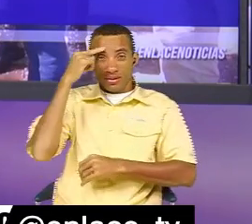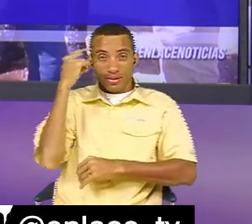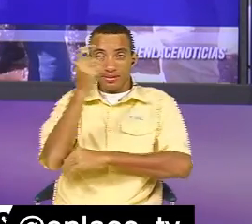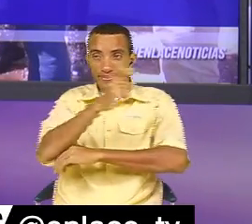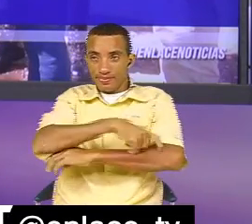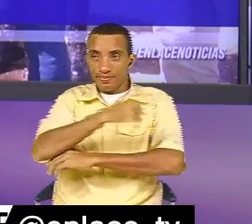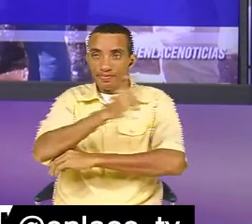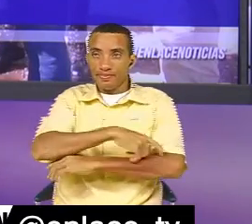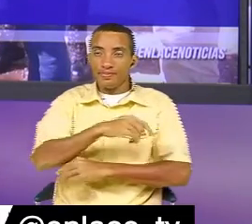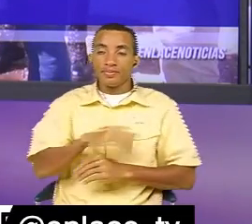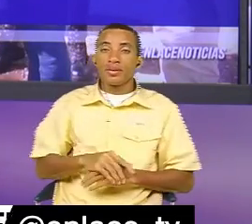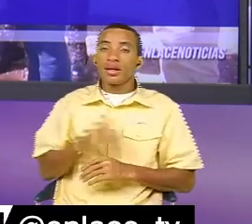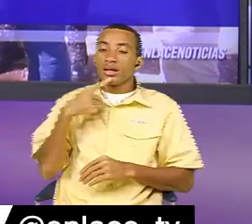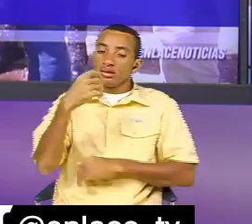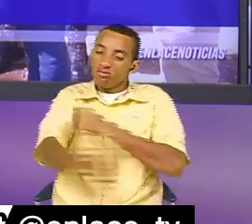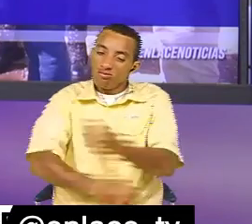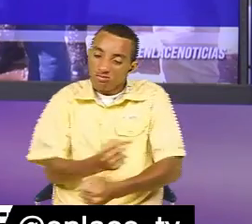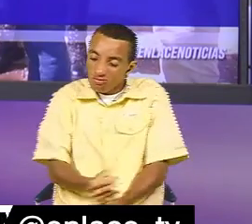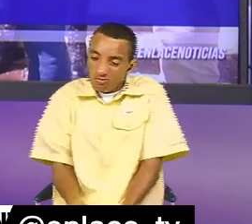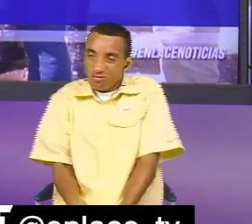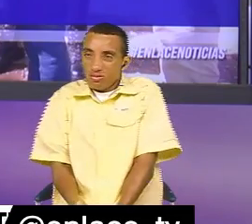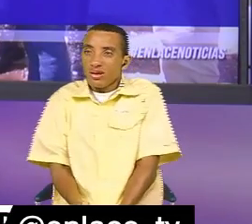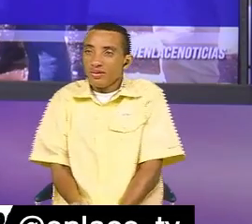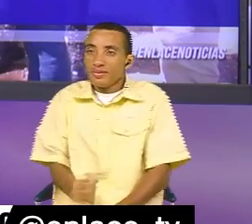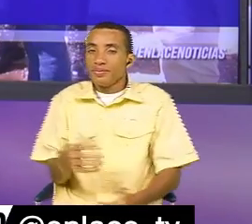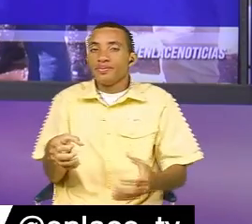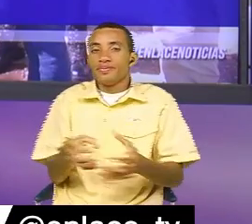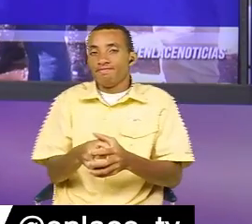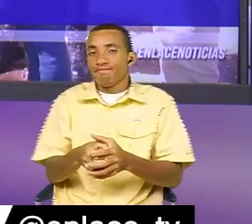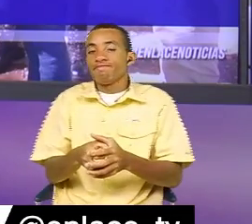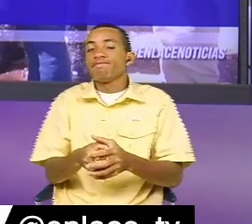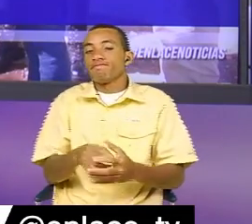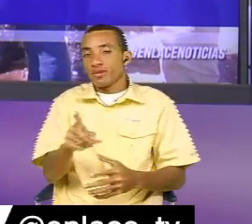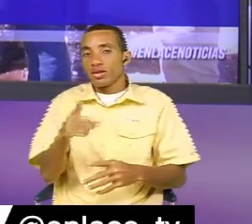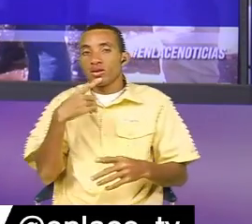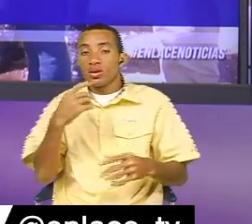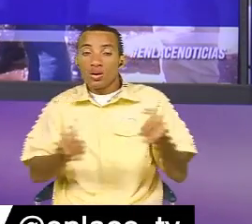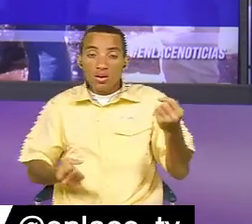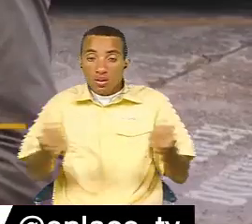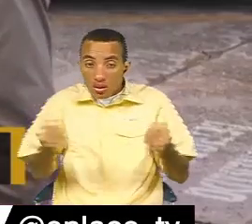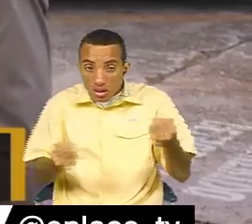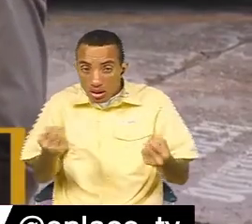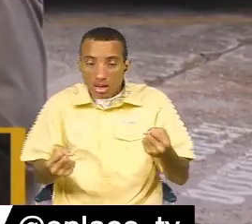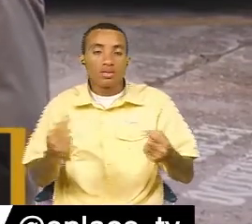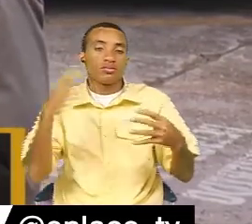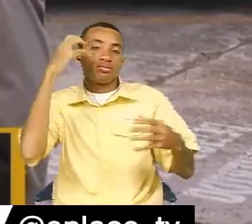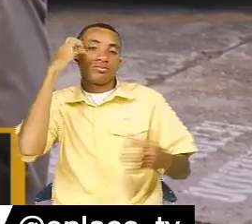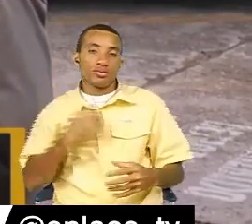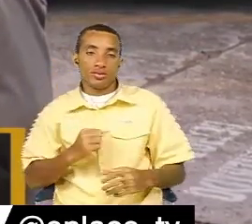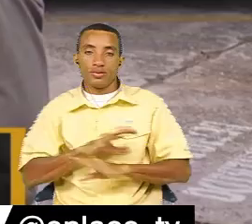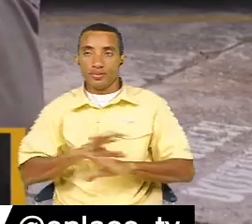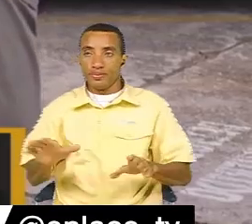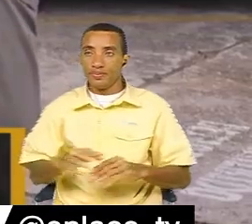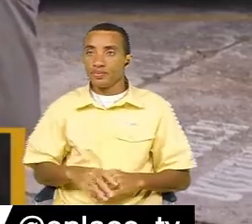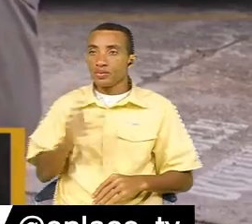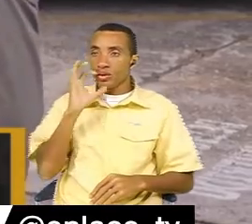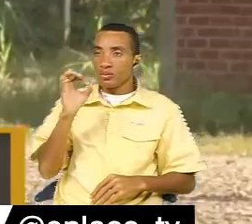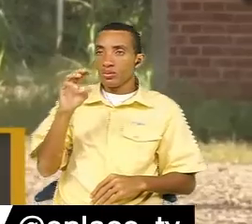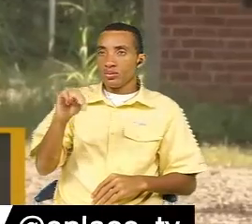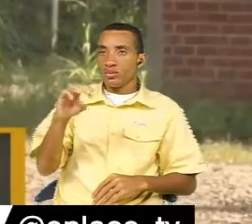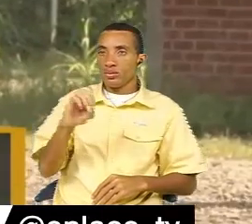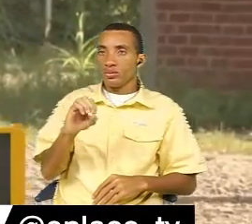fue amarrada y amordazada. Dirigentes aseguran que le robaron el vehículo en el que se movilizaba. Moisés Barón, dirigente de la Unión Sindical Obrera